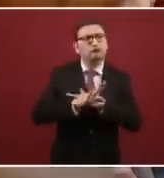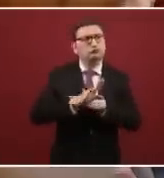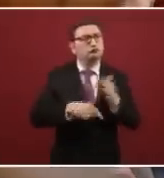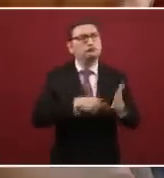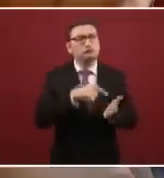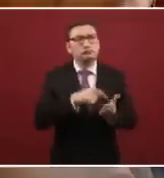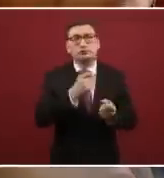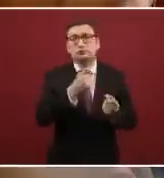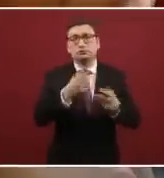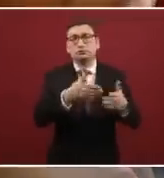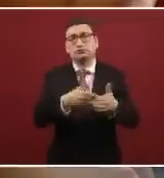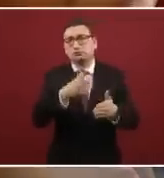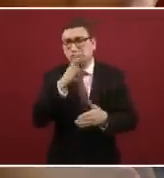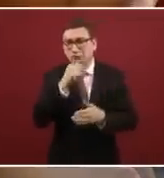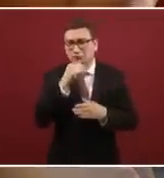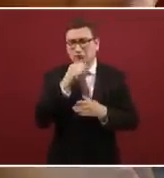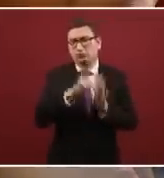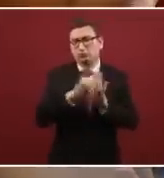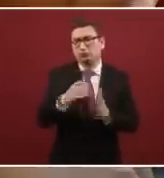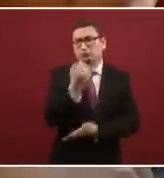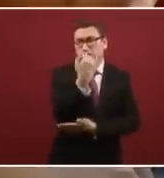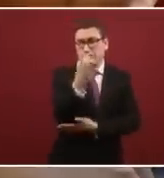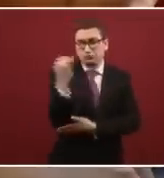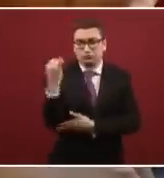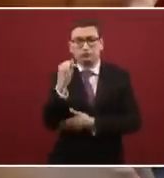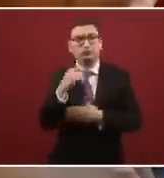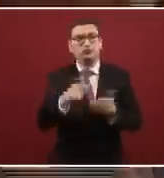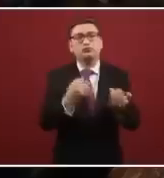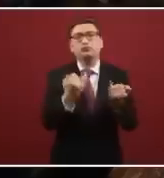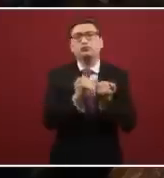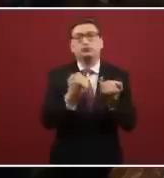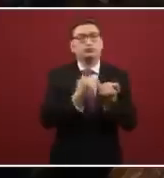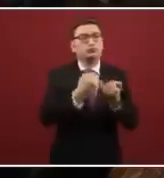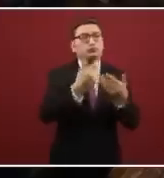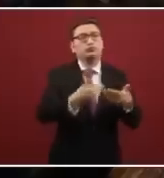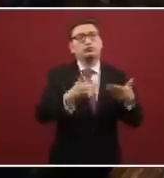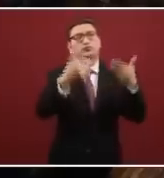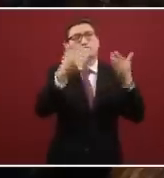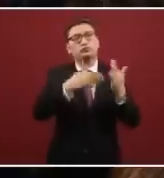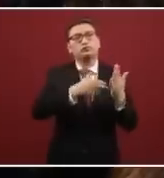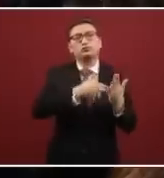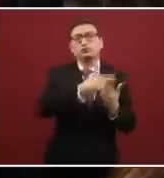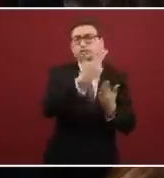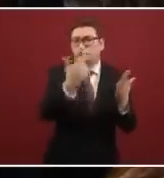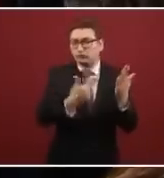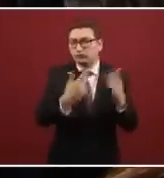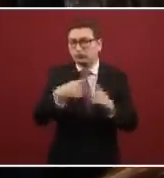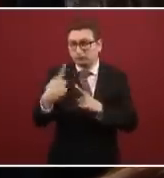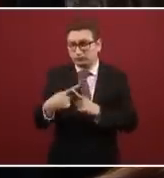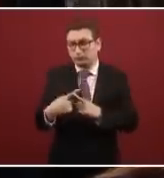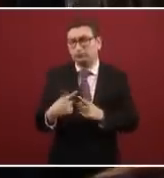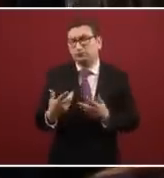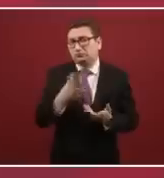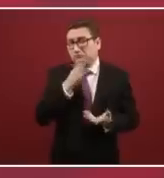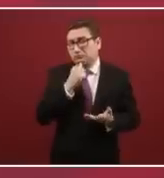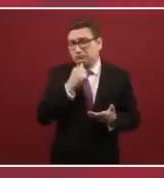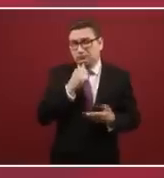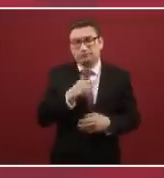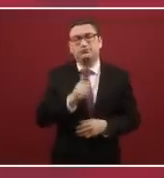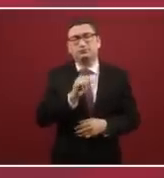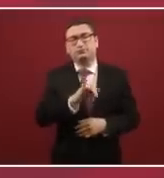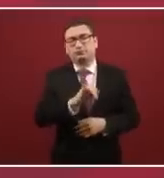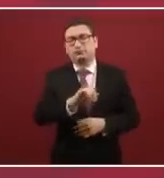ejemplo, el jardín, el área de los murales. El jardín se está cuidando, y se está